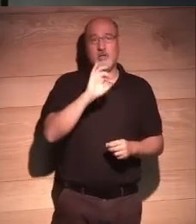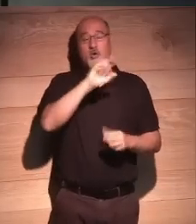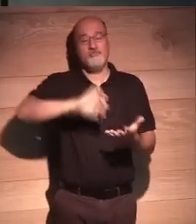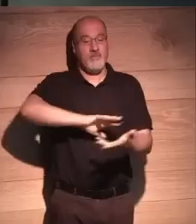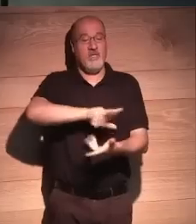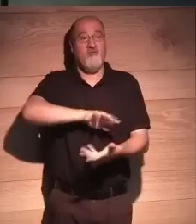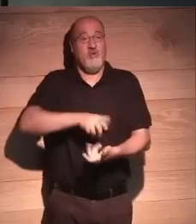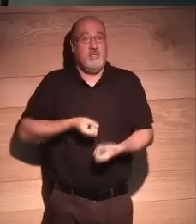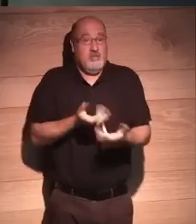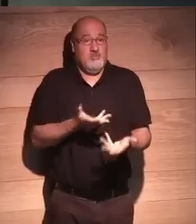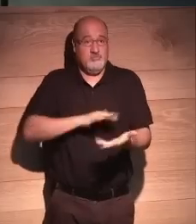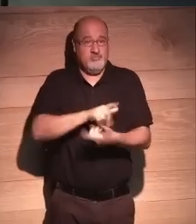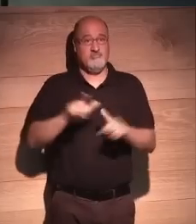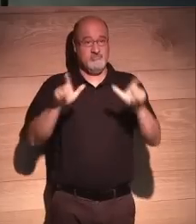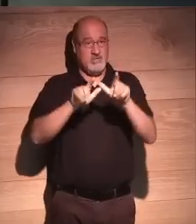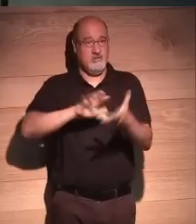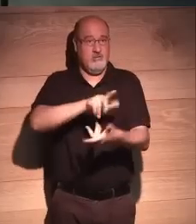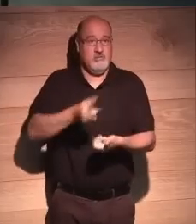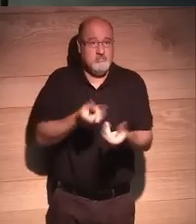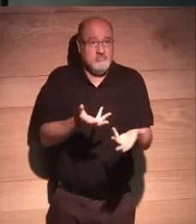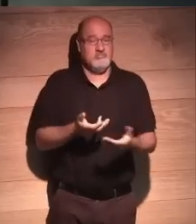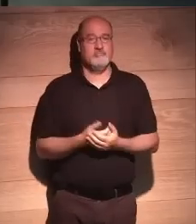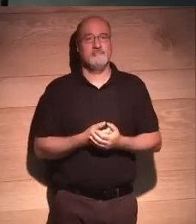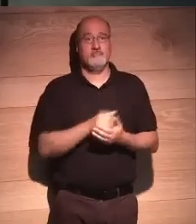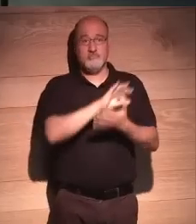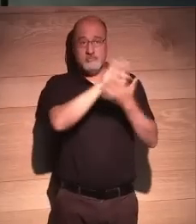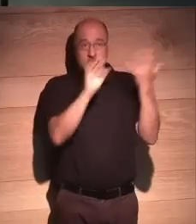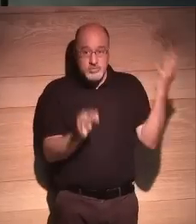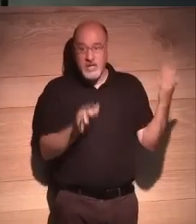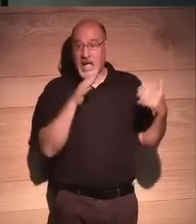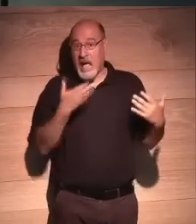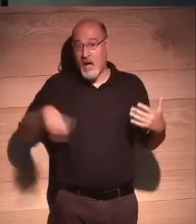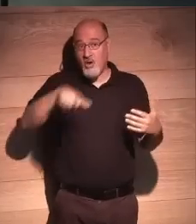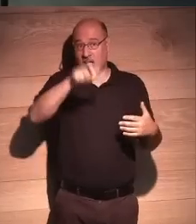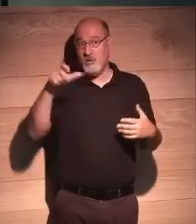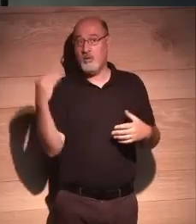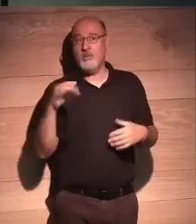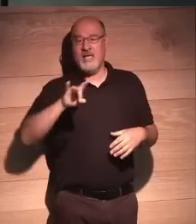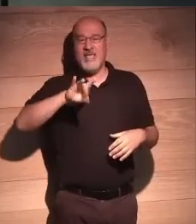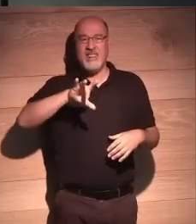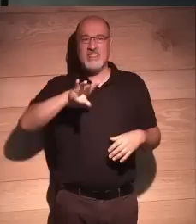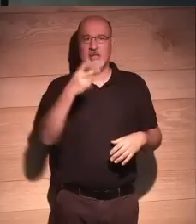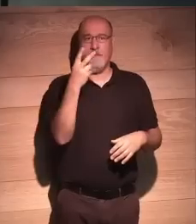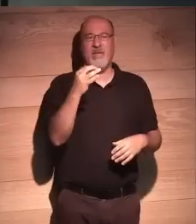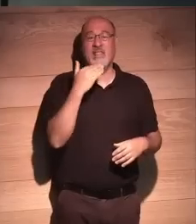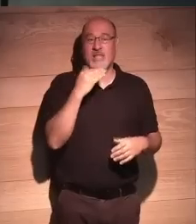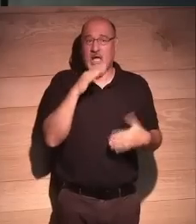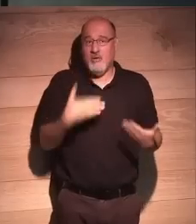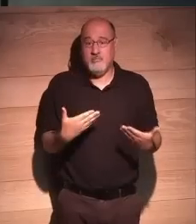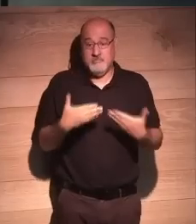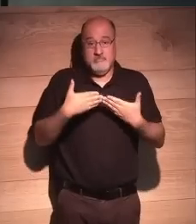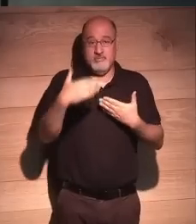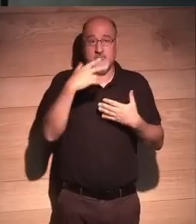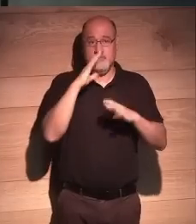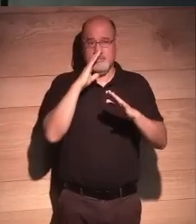informativos. Claro, yo creo que las generaciones que ahora tienen 15, 20 años, dentro